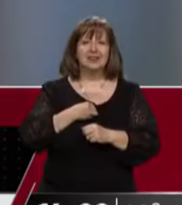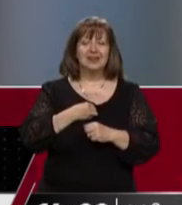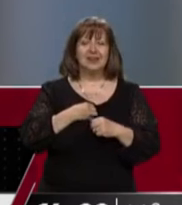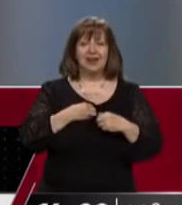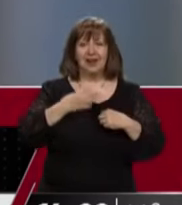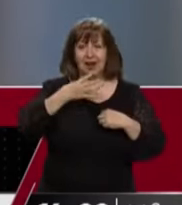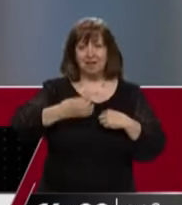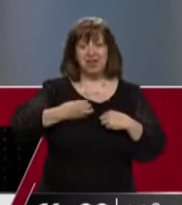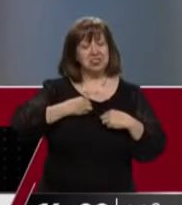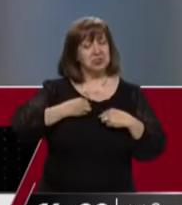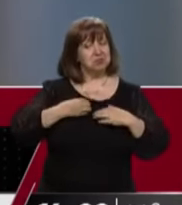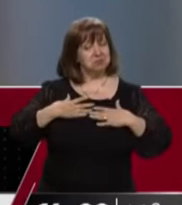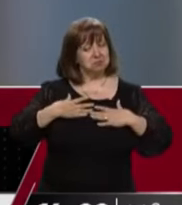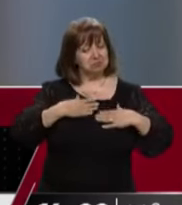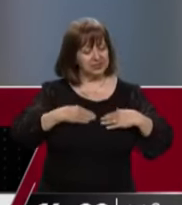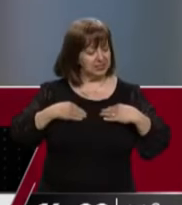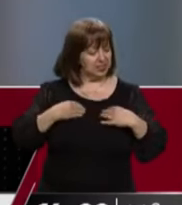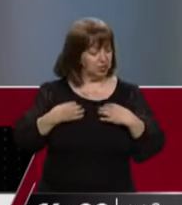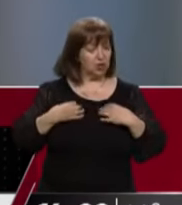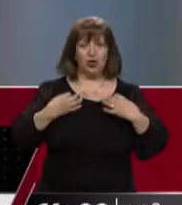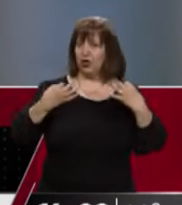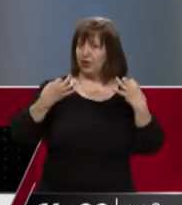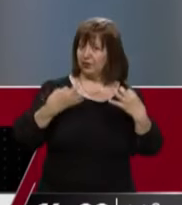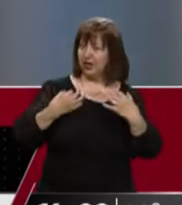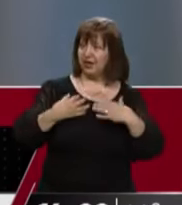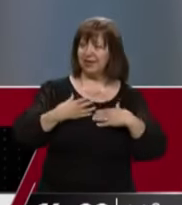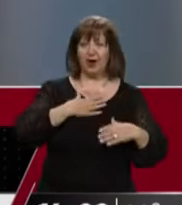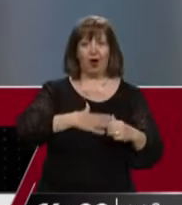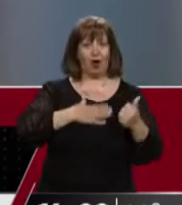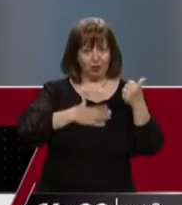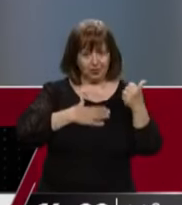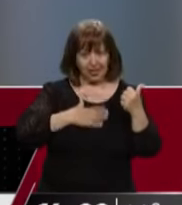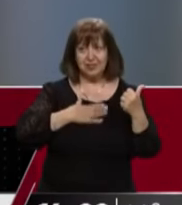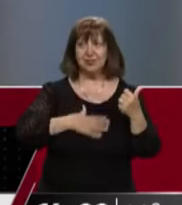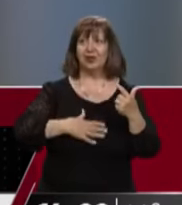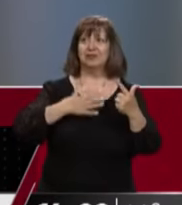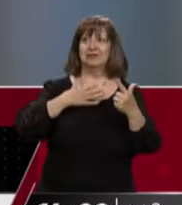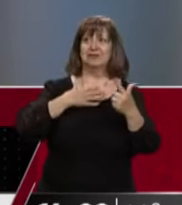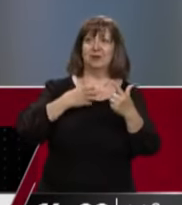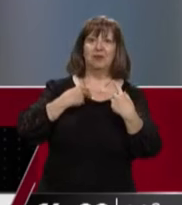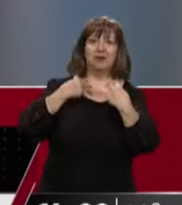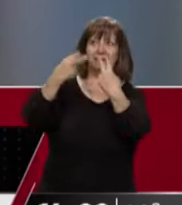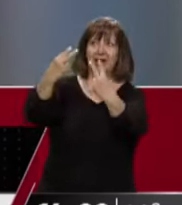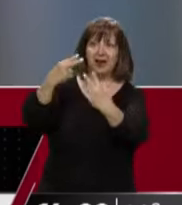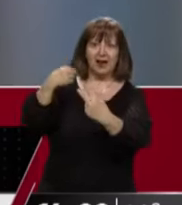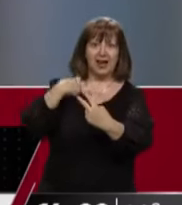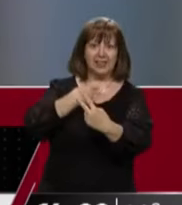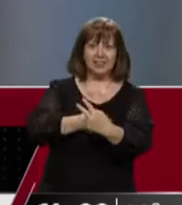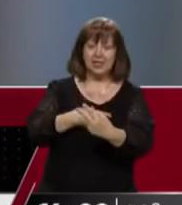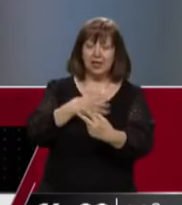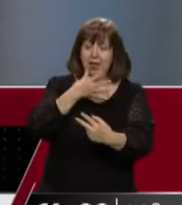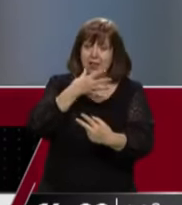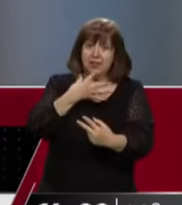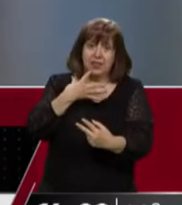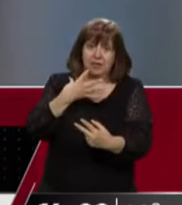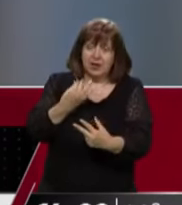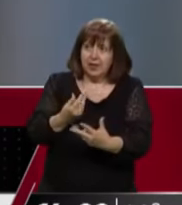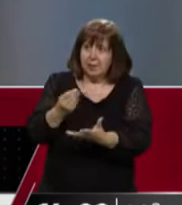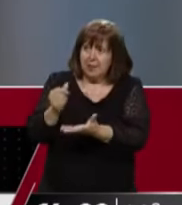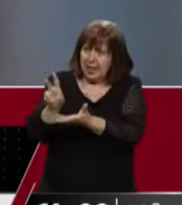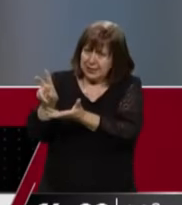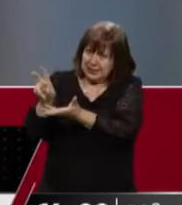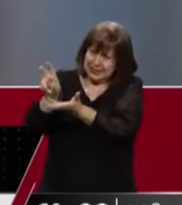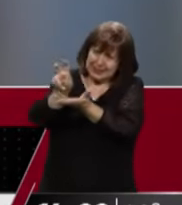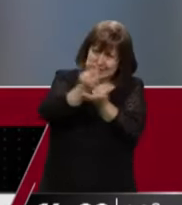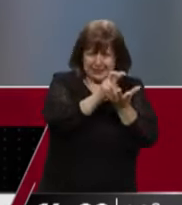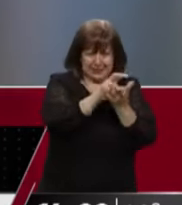Yo la verdad que me siento muy bien, me siento la verdad que muy, muy contento de haber podido llegar a China, la verdad que fue un sacrificio enorme para mí,